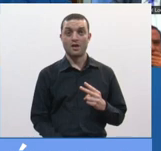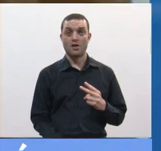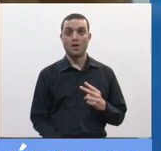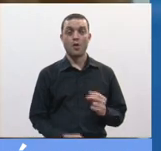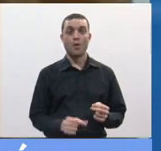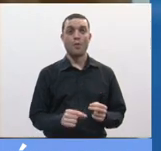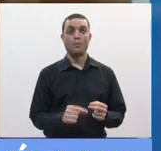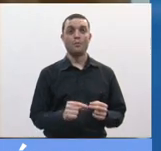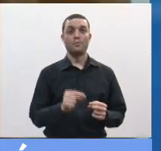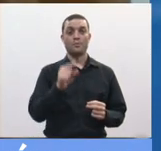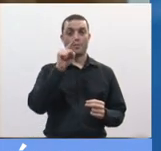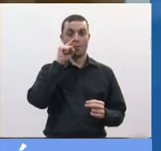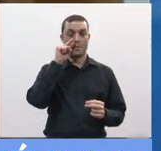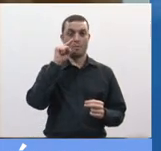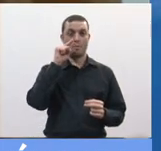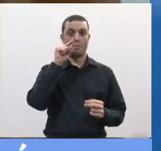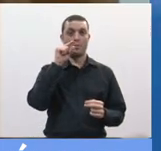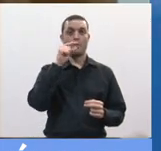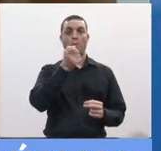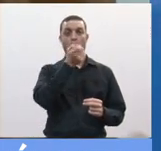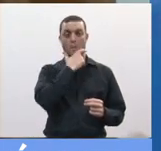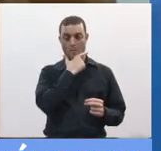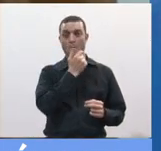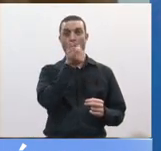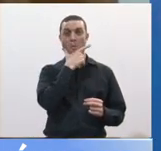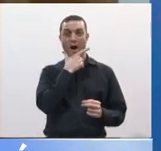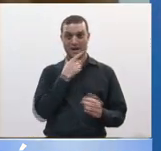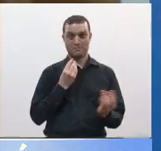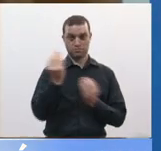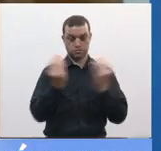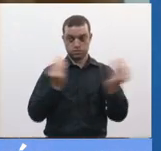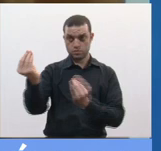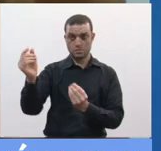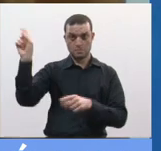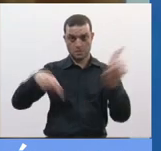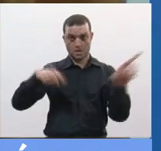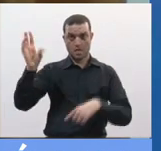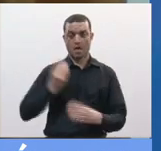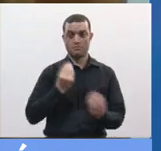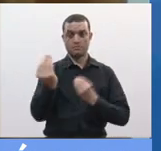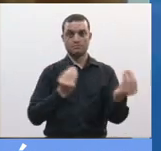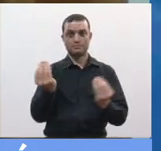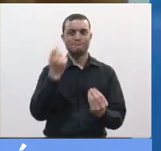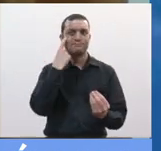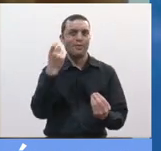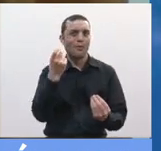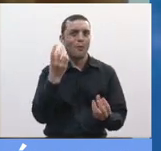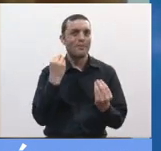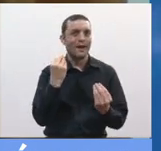cuando Macri postula a la Corte, en la segunda oportunidad, porque la primera lo hizo por decreto, cuando advirtió que realmente